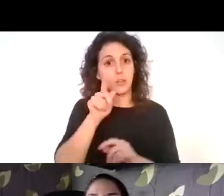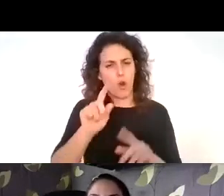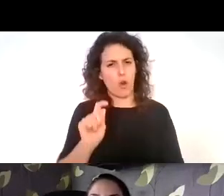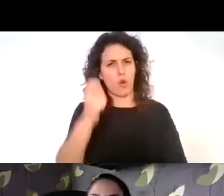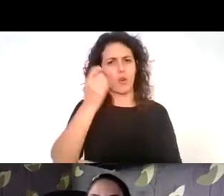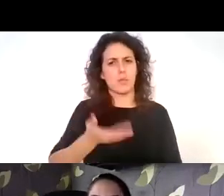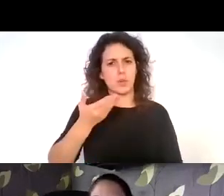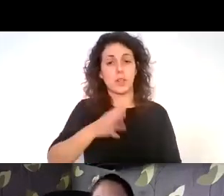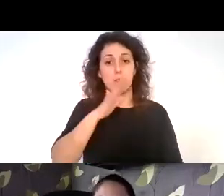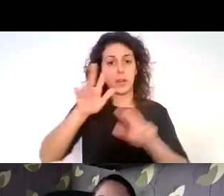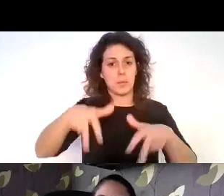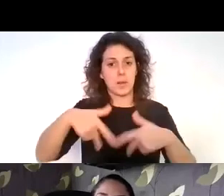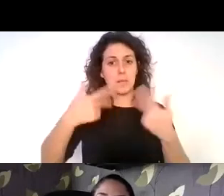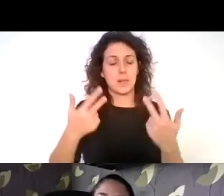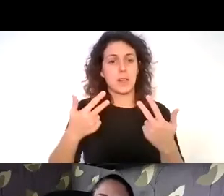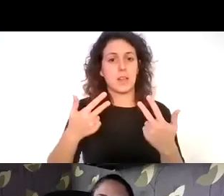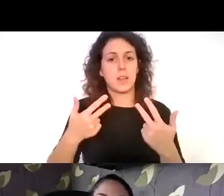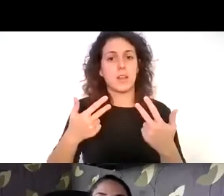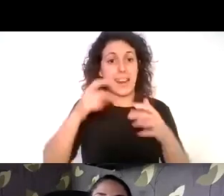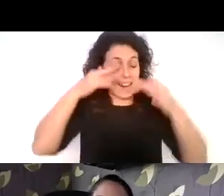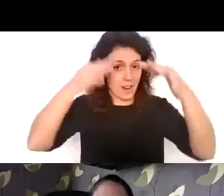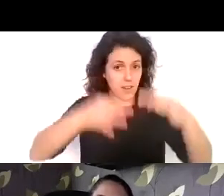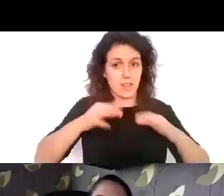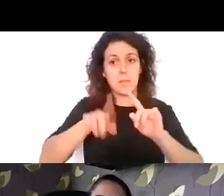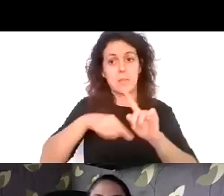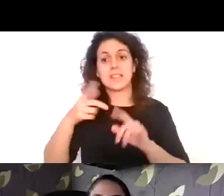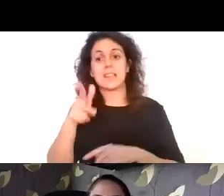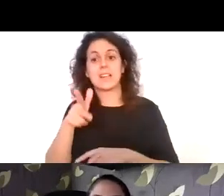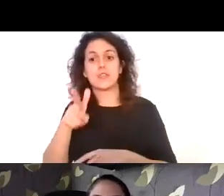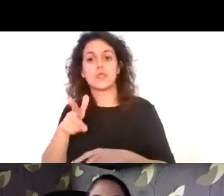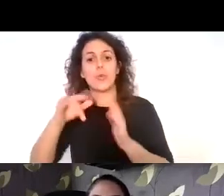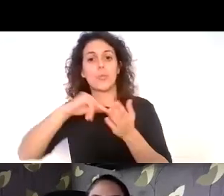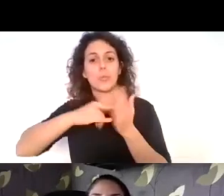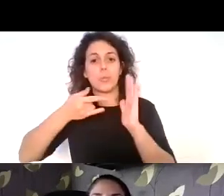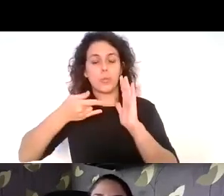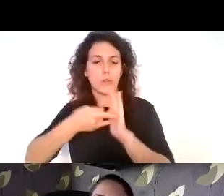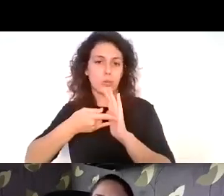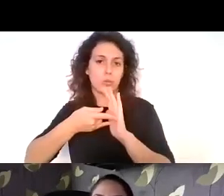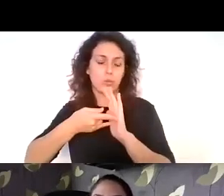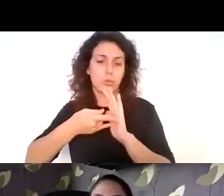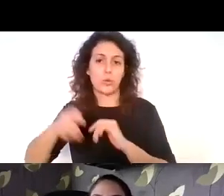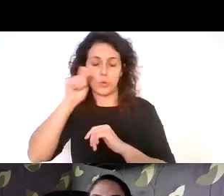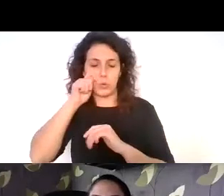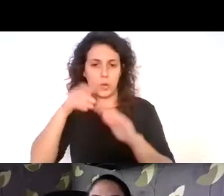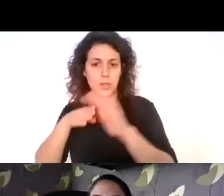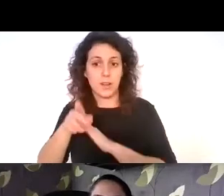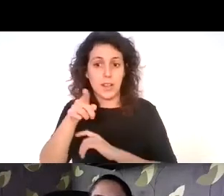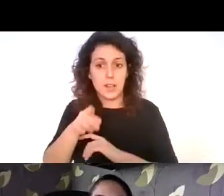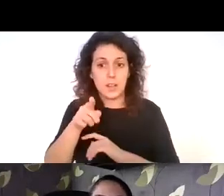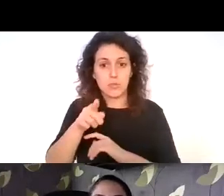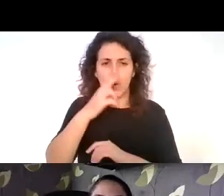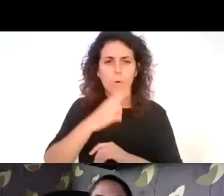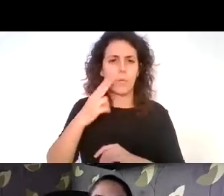que nos permite hacer realidad y con derecho proyectos de turismo accesible. Este es el inicio de un gran y comprometido